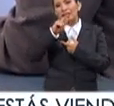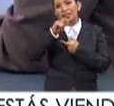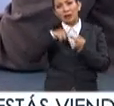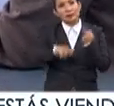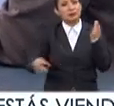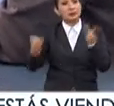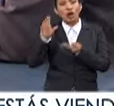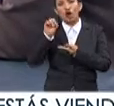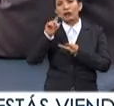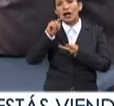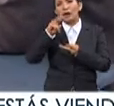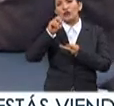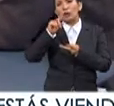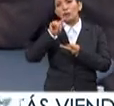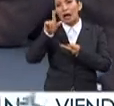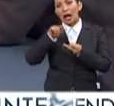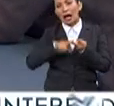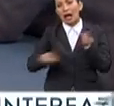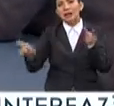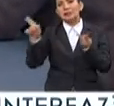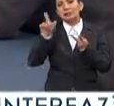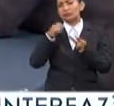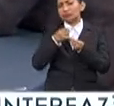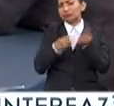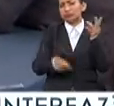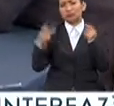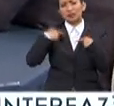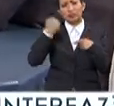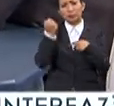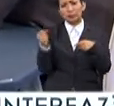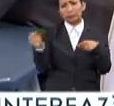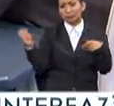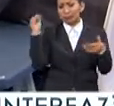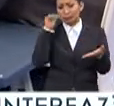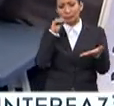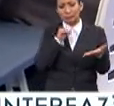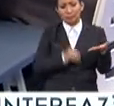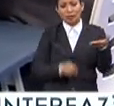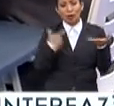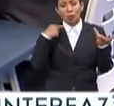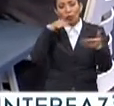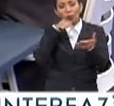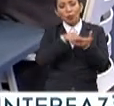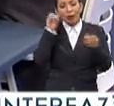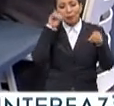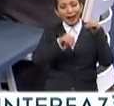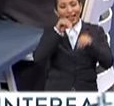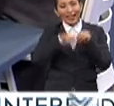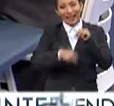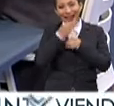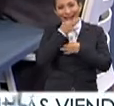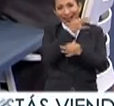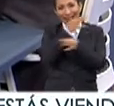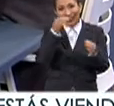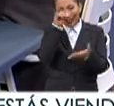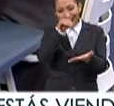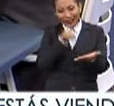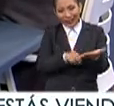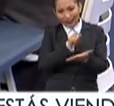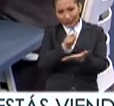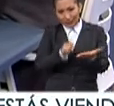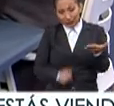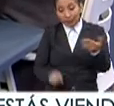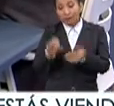el propio octavio paz- de bistró sucederá es un punto de encuentro muy interesante y